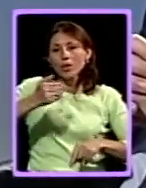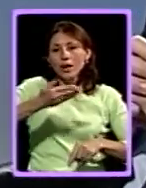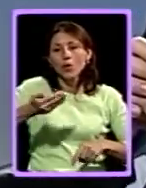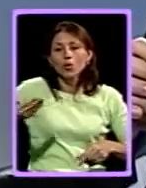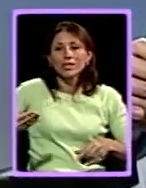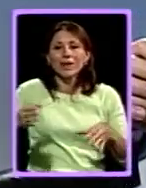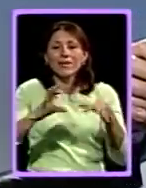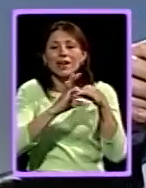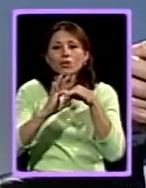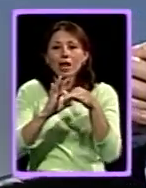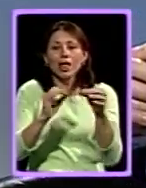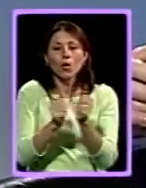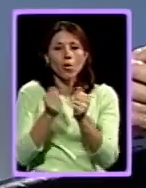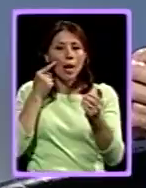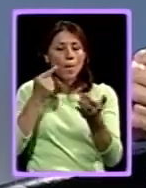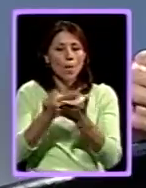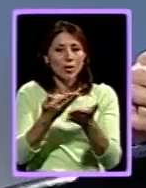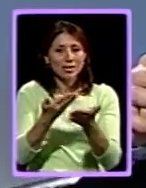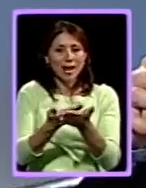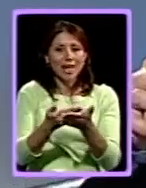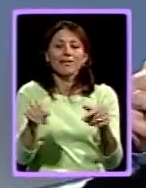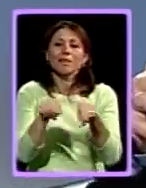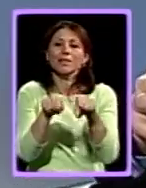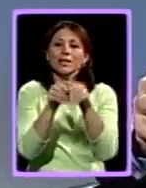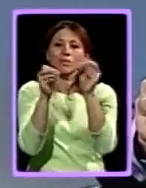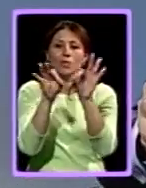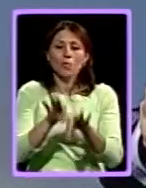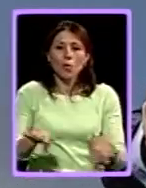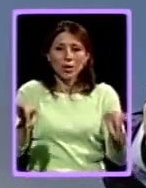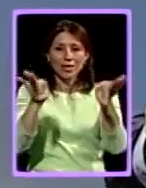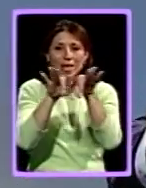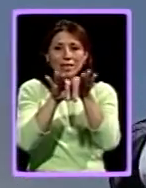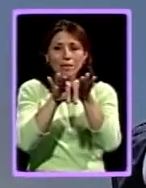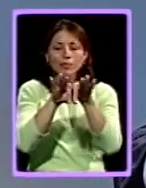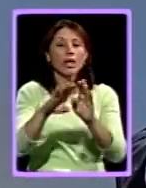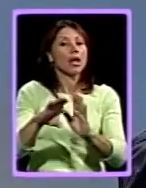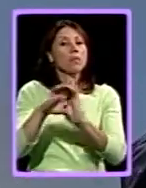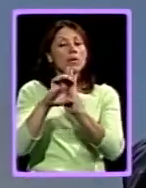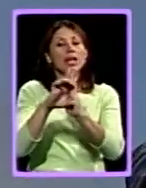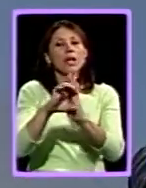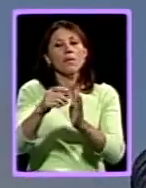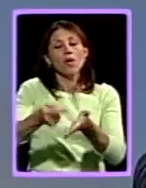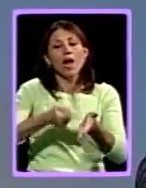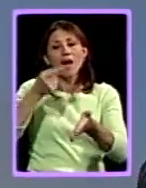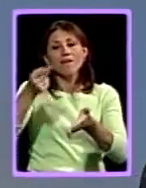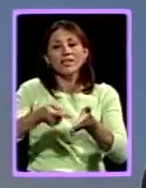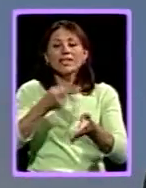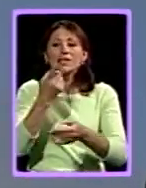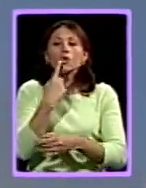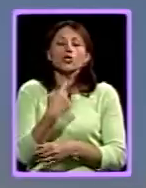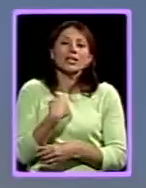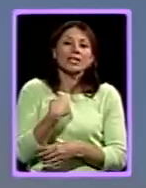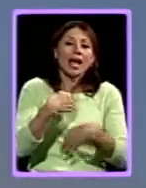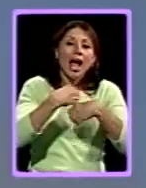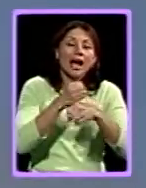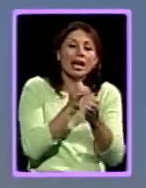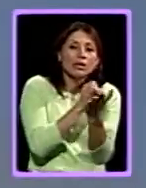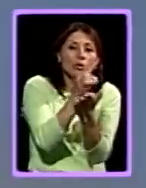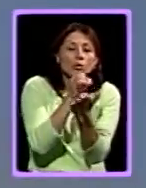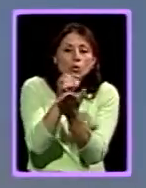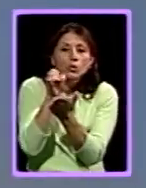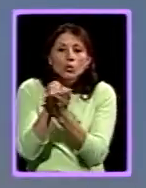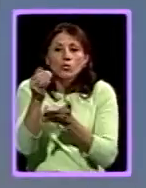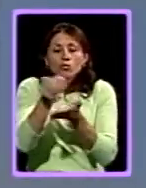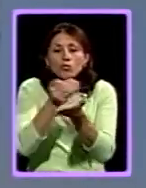muestra también es muy importante. A veces nos dicen, por ejemplo, que el estudio es telefónico o el estudio es domiciliar,